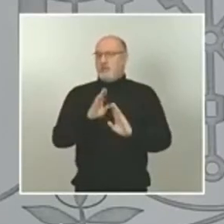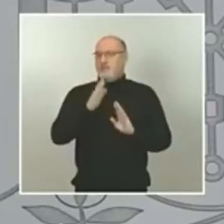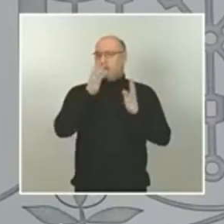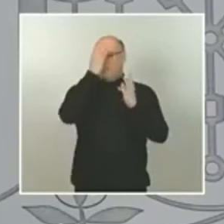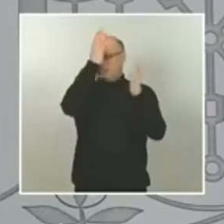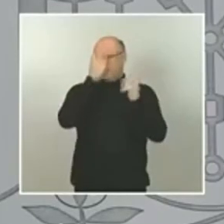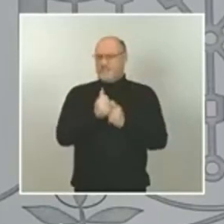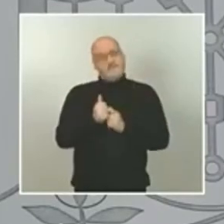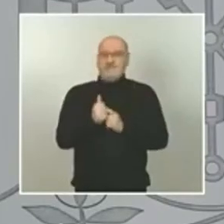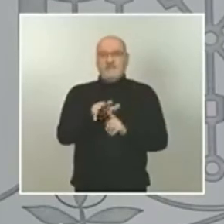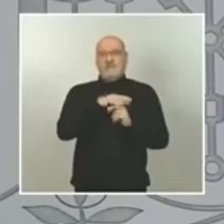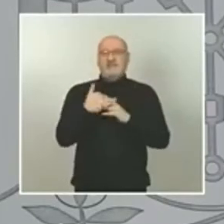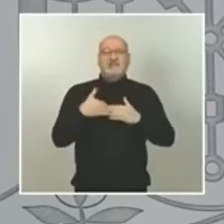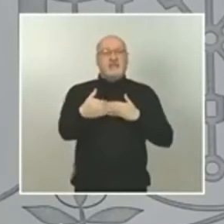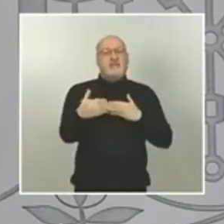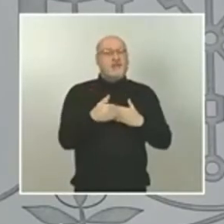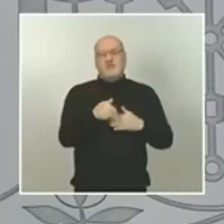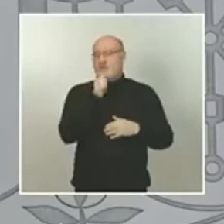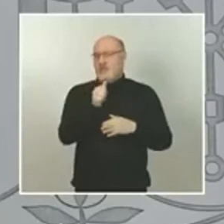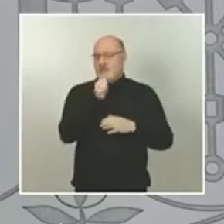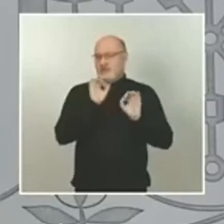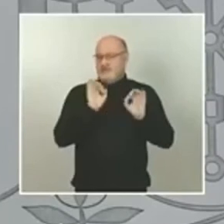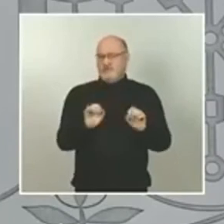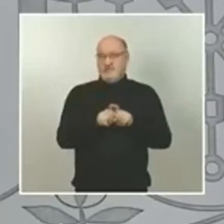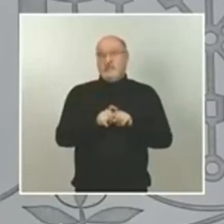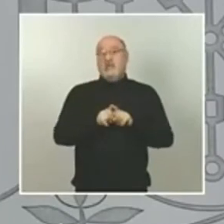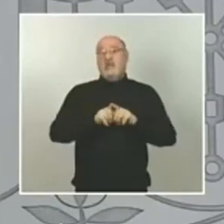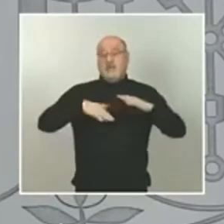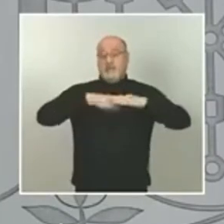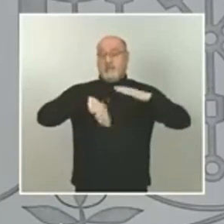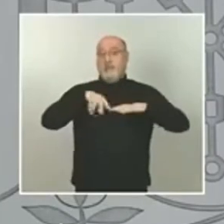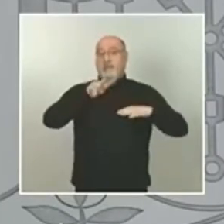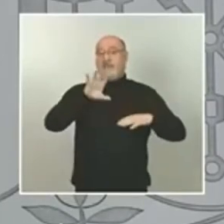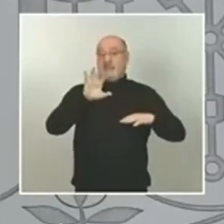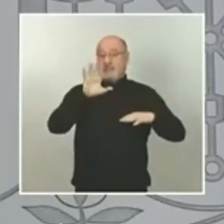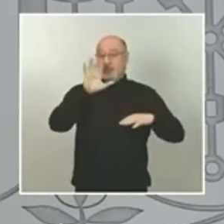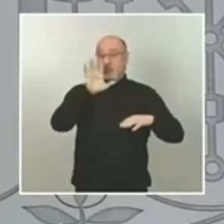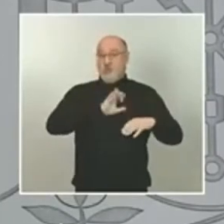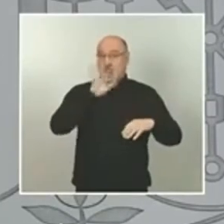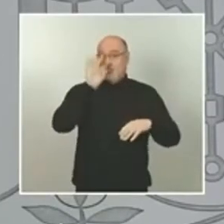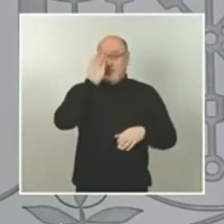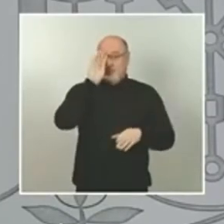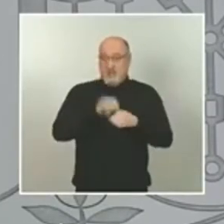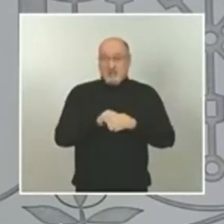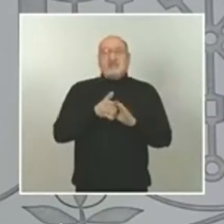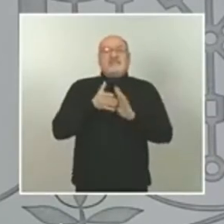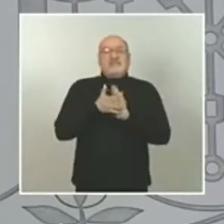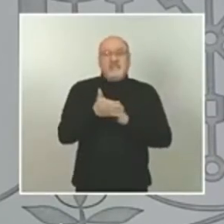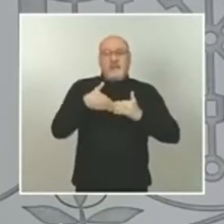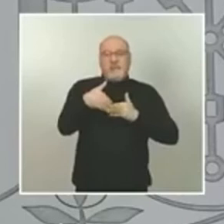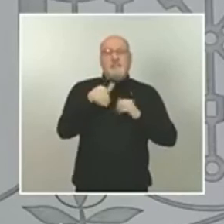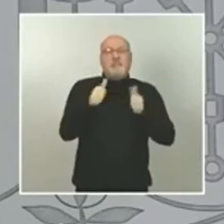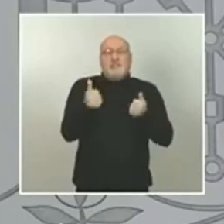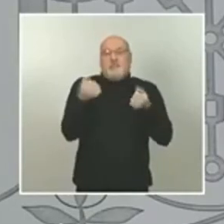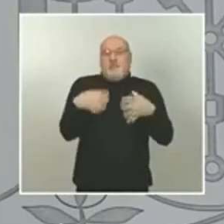situación próxima a la normalidad, que está por debajo de 25. Por tanto, Nuestro objetivo, quiero decirlo bien,